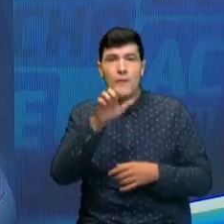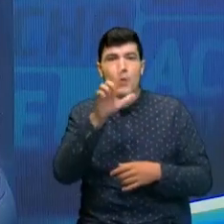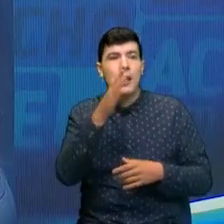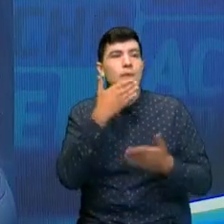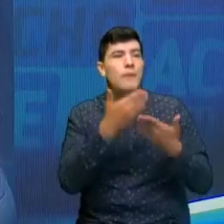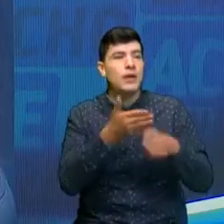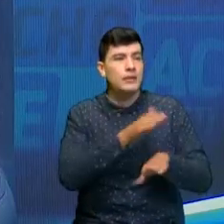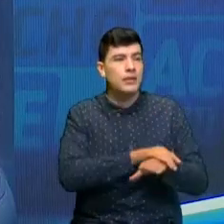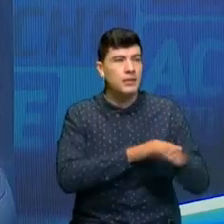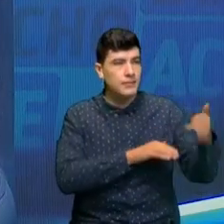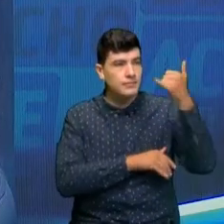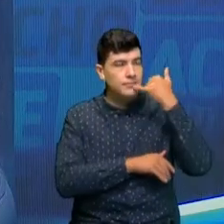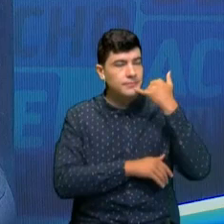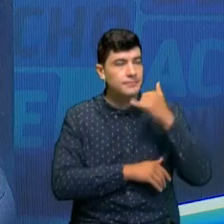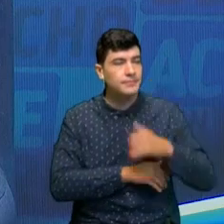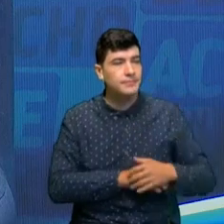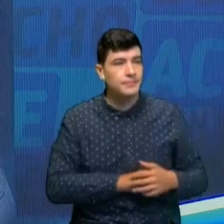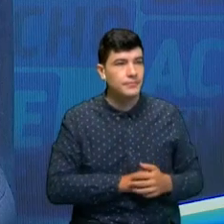tardes.